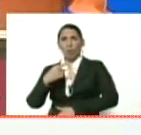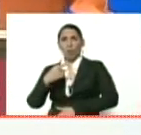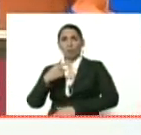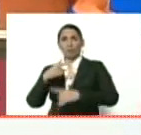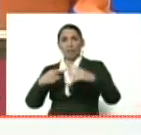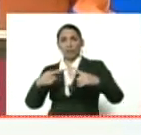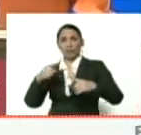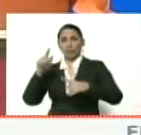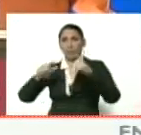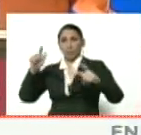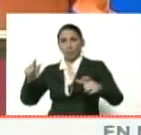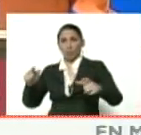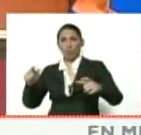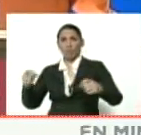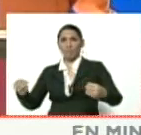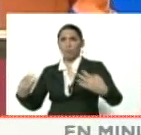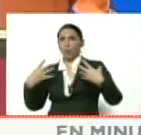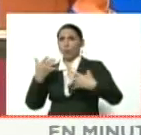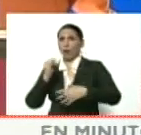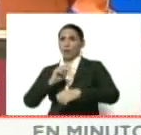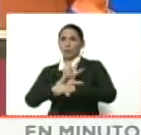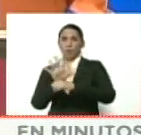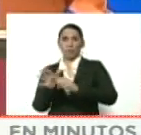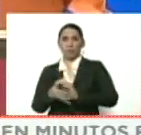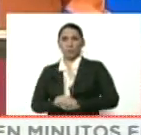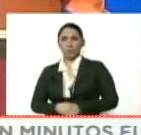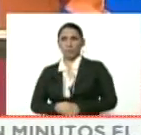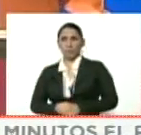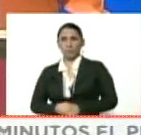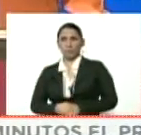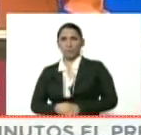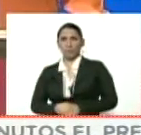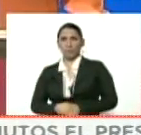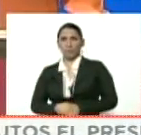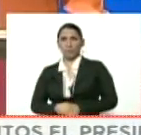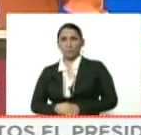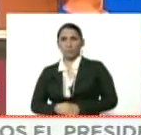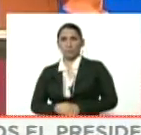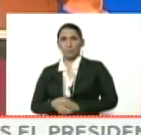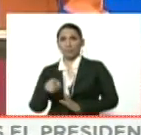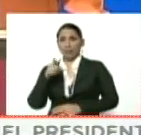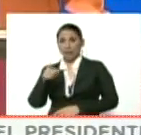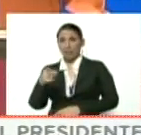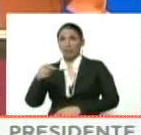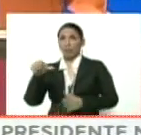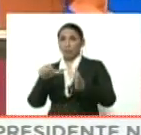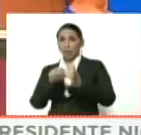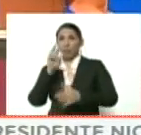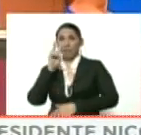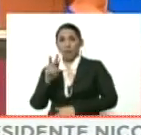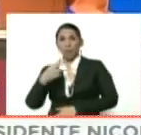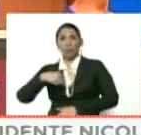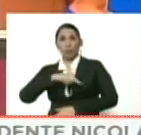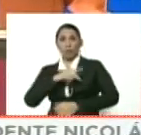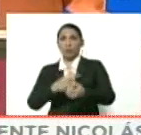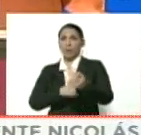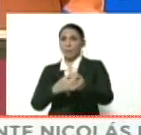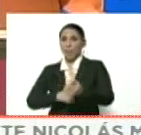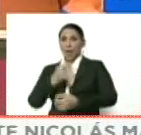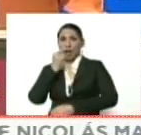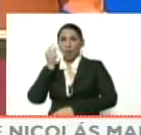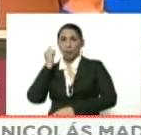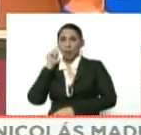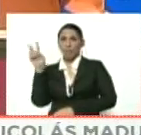está contagiada. Está contagiada. Y allí es donde vemos a nuestros hermanos venezolanos